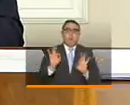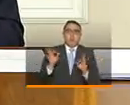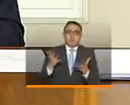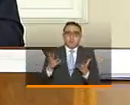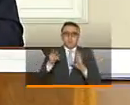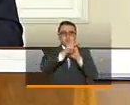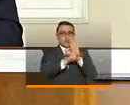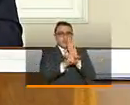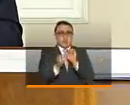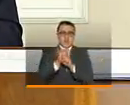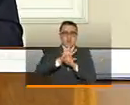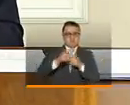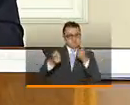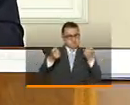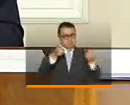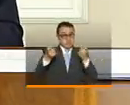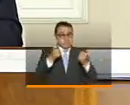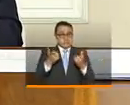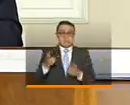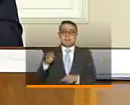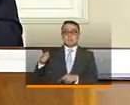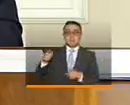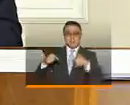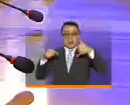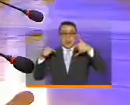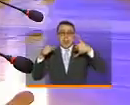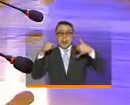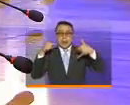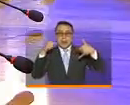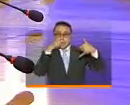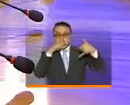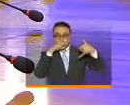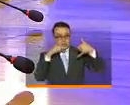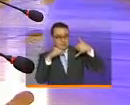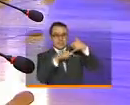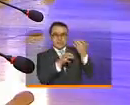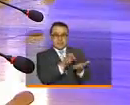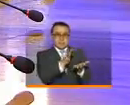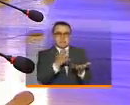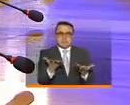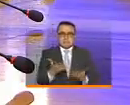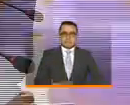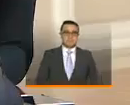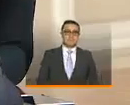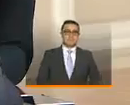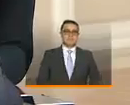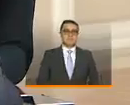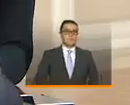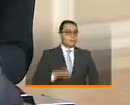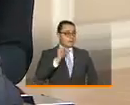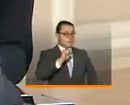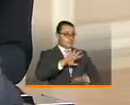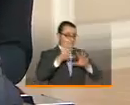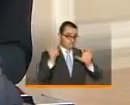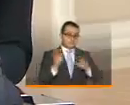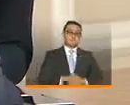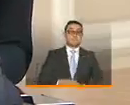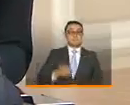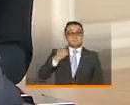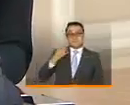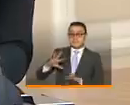control epidemiológico y vigilancia en Amazonas y en Leticia. Claro que sí. Bueno, en el mundo a este fin de semana se